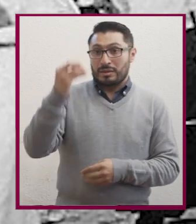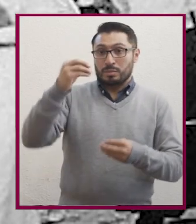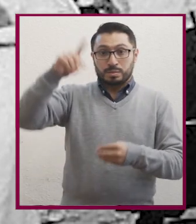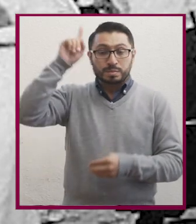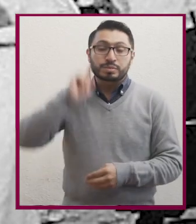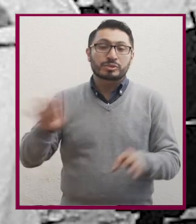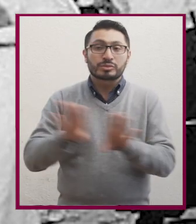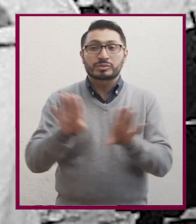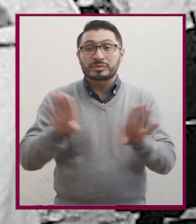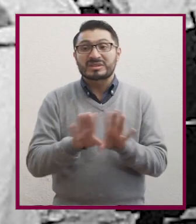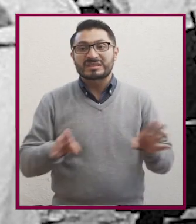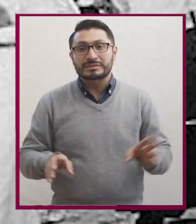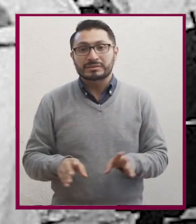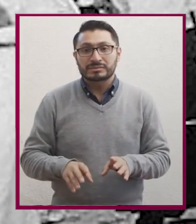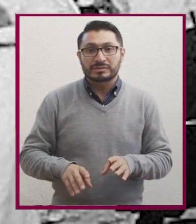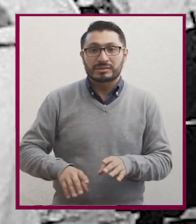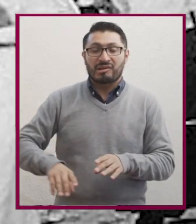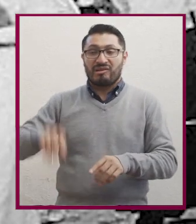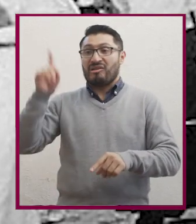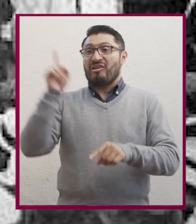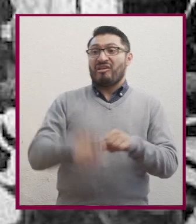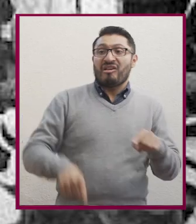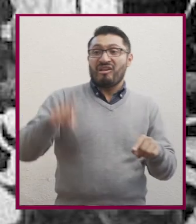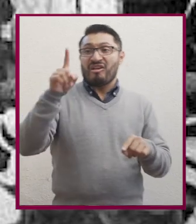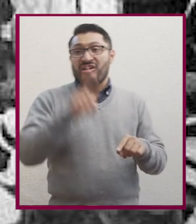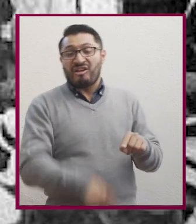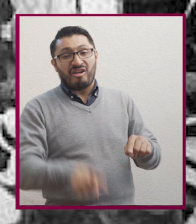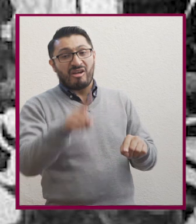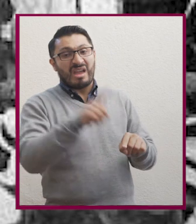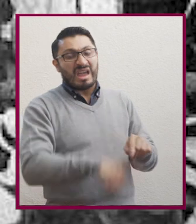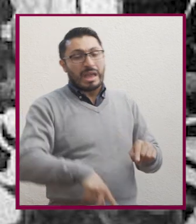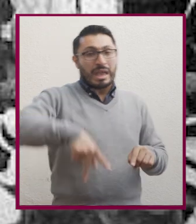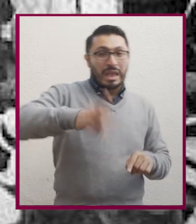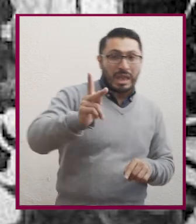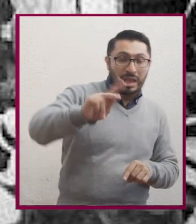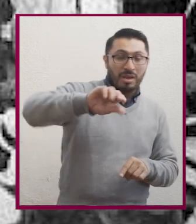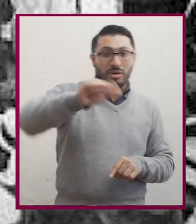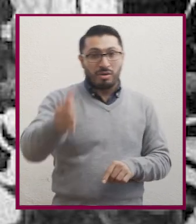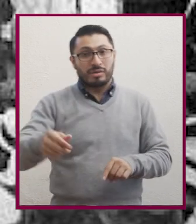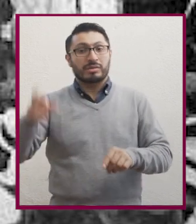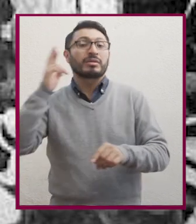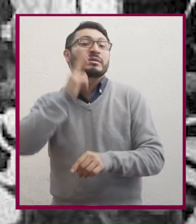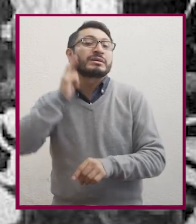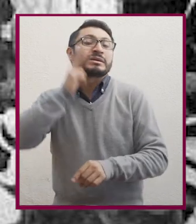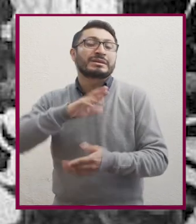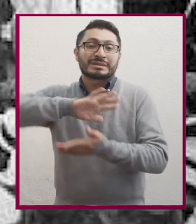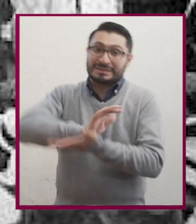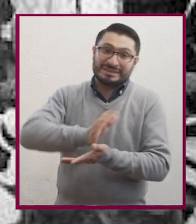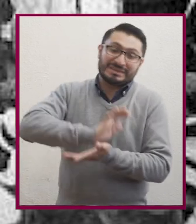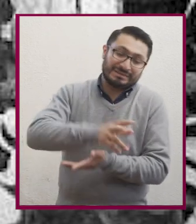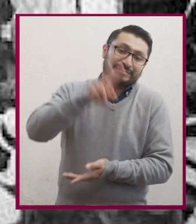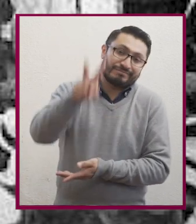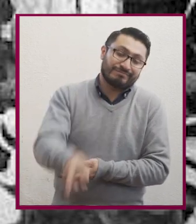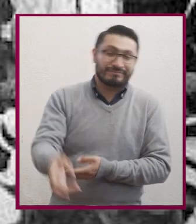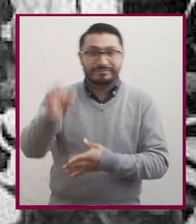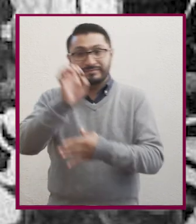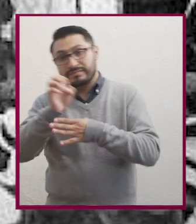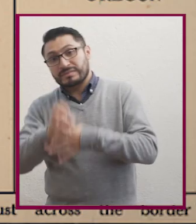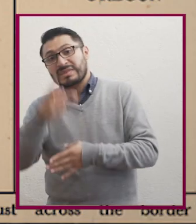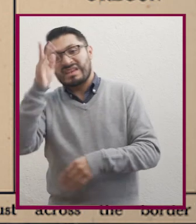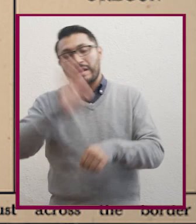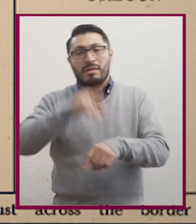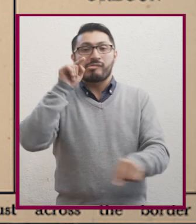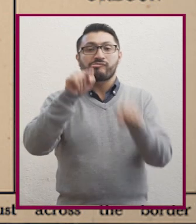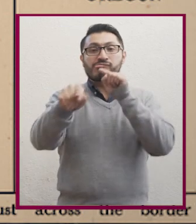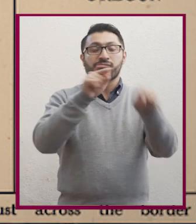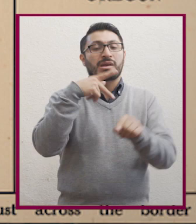fueron consideradas como abolicionistas, pero otras, en realidad, eran racistas, y esta es una de las principales críticas